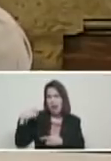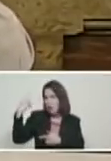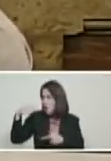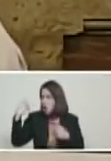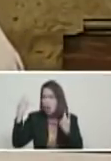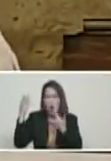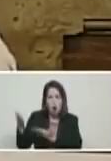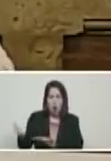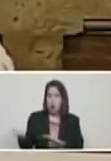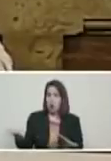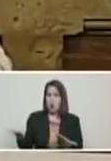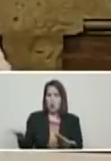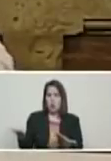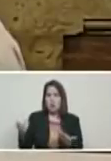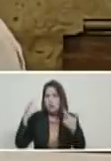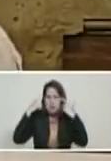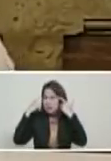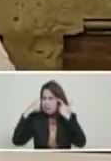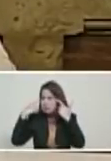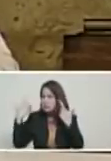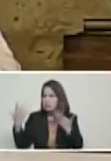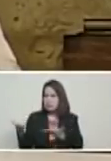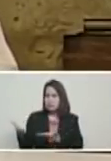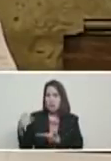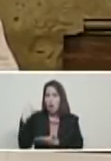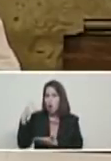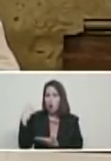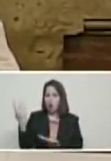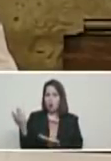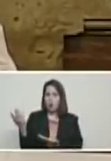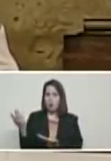locas, dementes, locas,